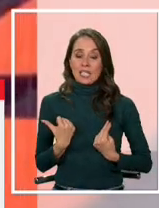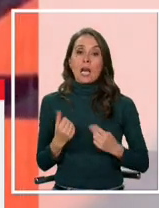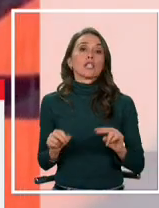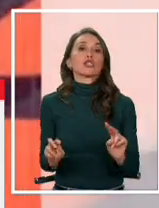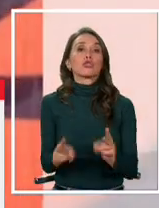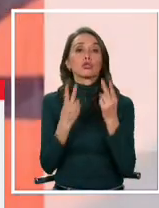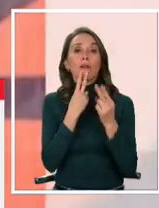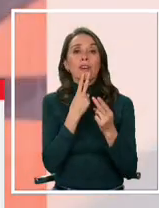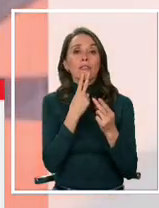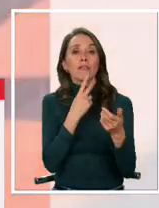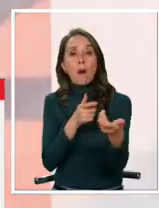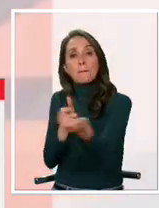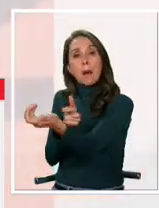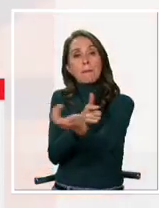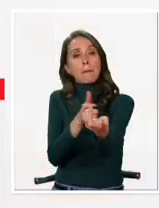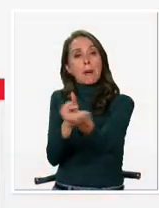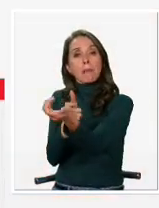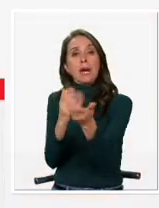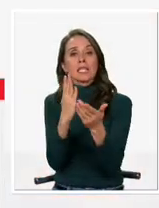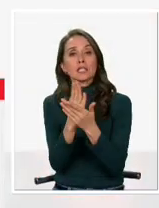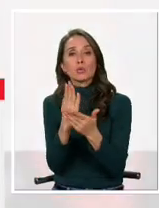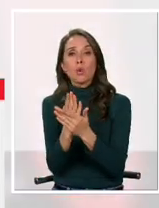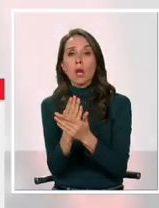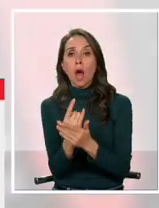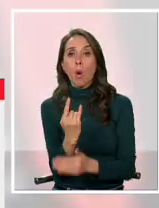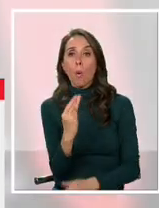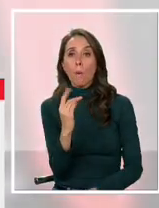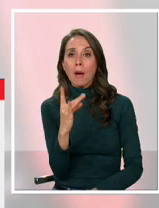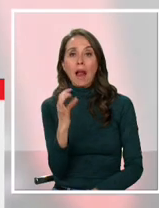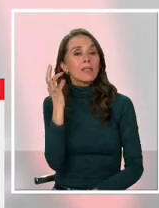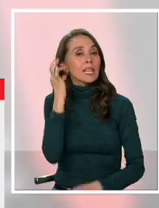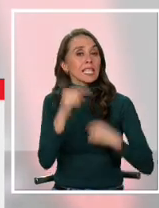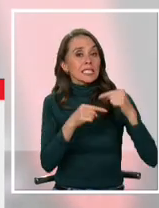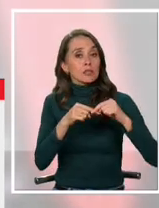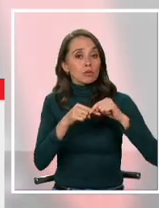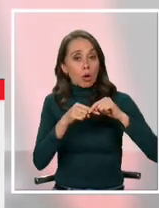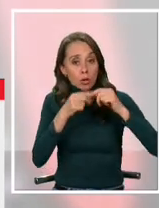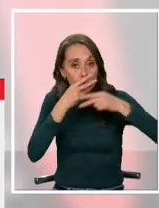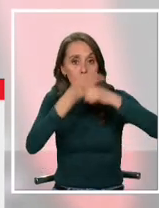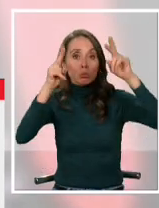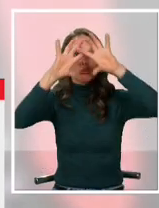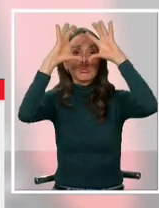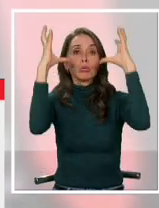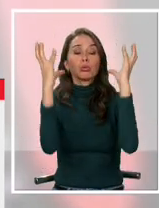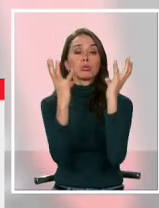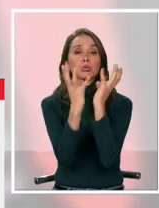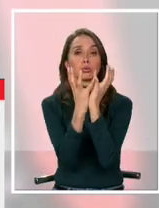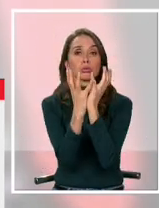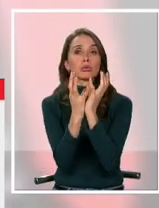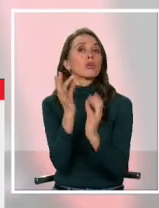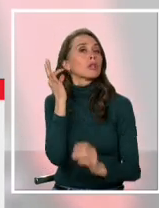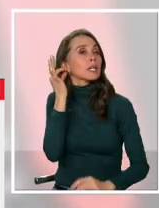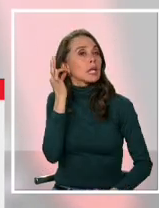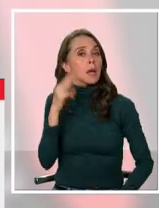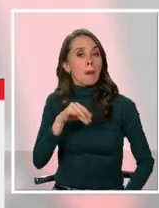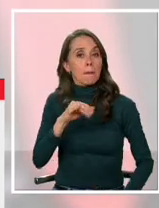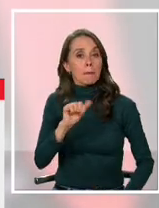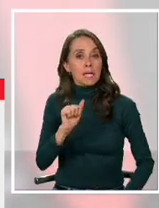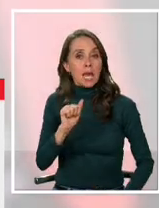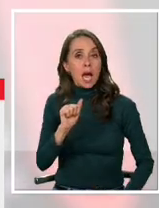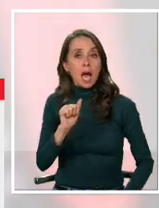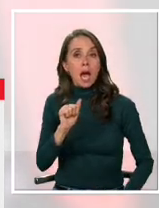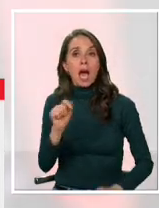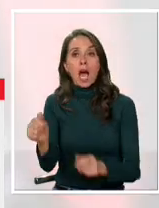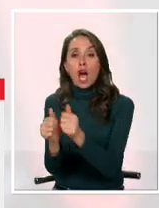sobrevivientes del tiroteo de la escuela de ovalde y su historia ha dado la vuelta al mundo ya que mía cerrillo se puso